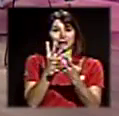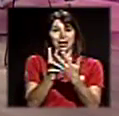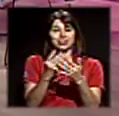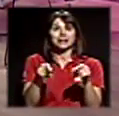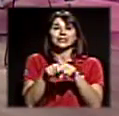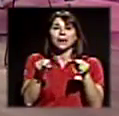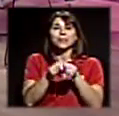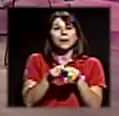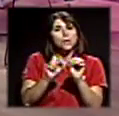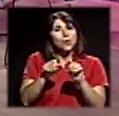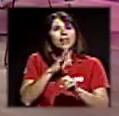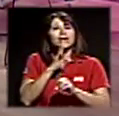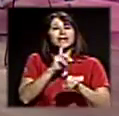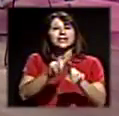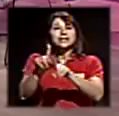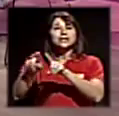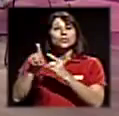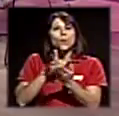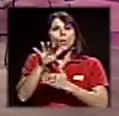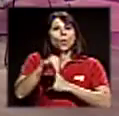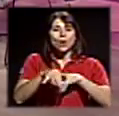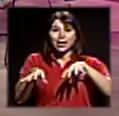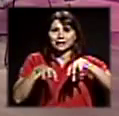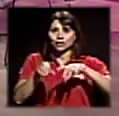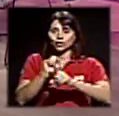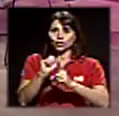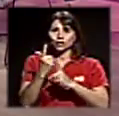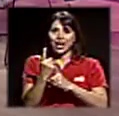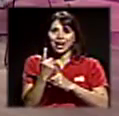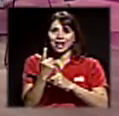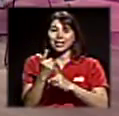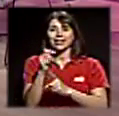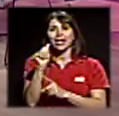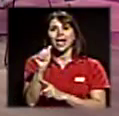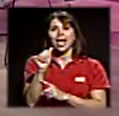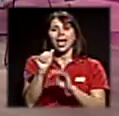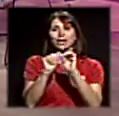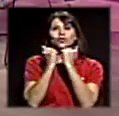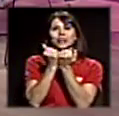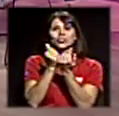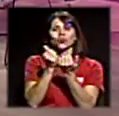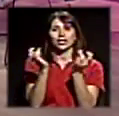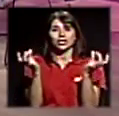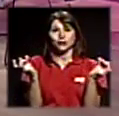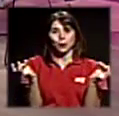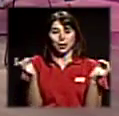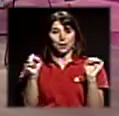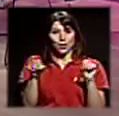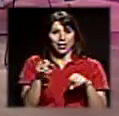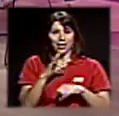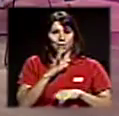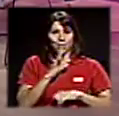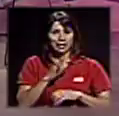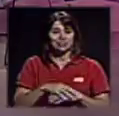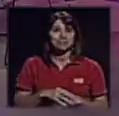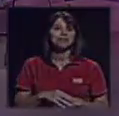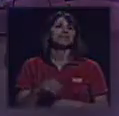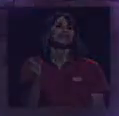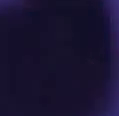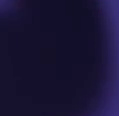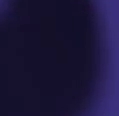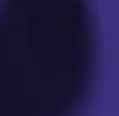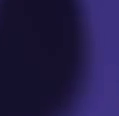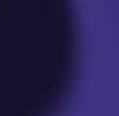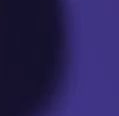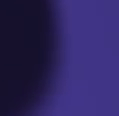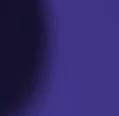distintos proyectos de acción social de la ASOYoga. Si quieres contarnos un poquito, Edgar, bienvenido. Claro, Vane, gracias. La